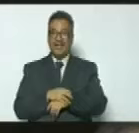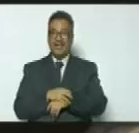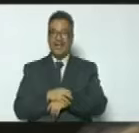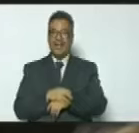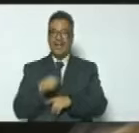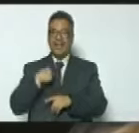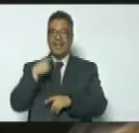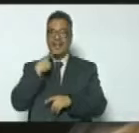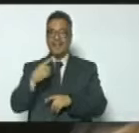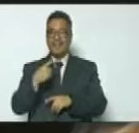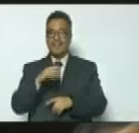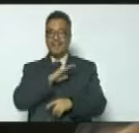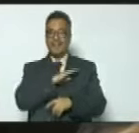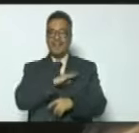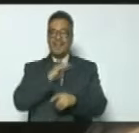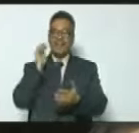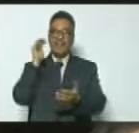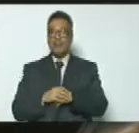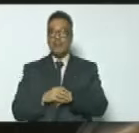Yo soy de los Tigres de Aragua.